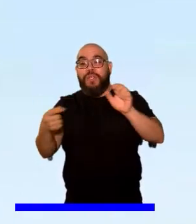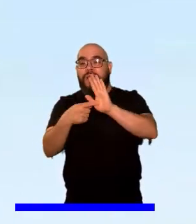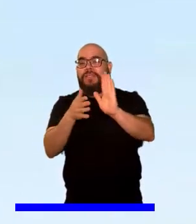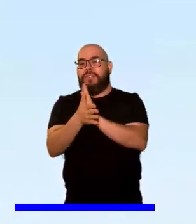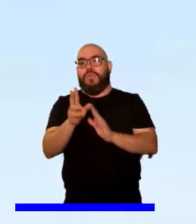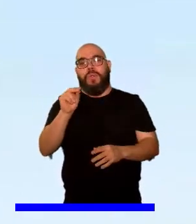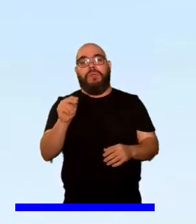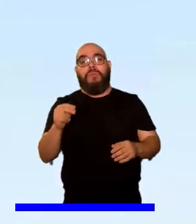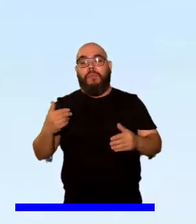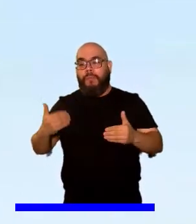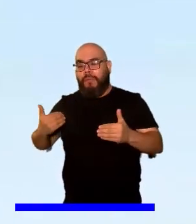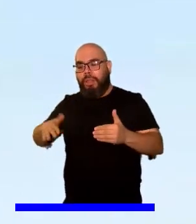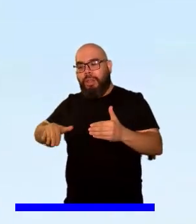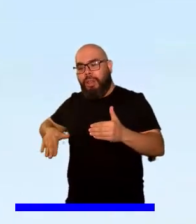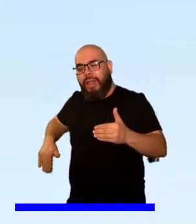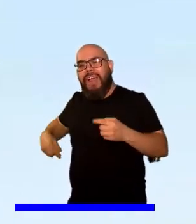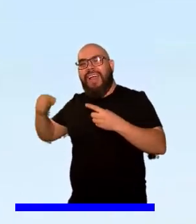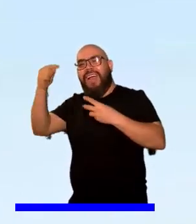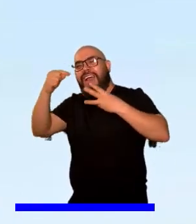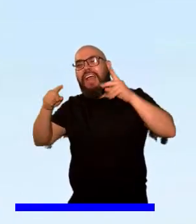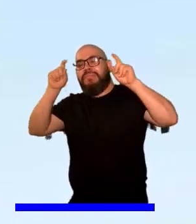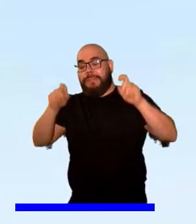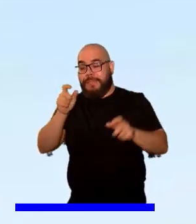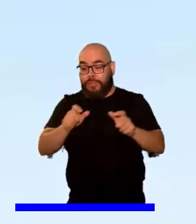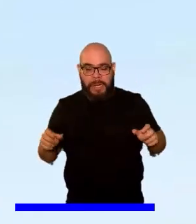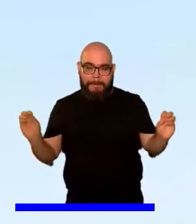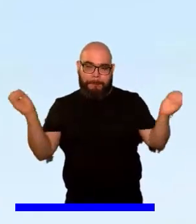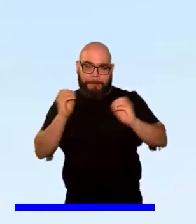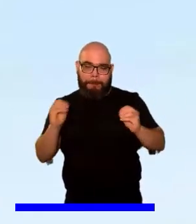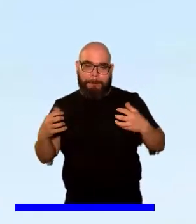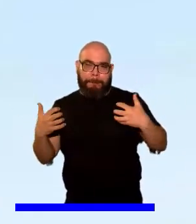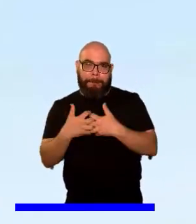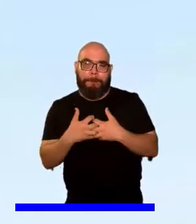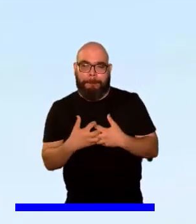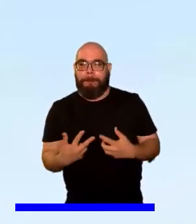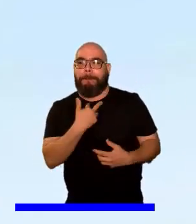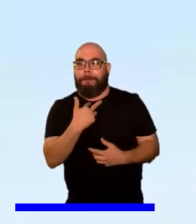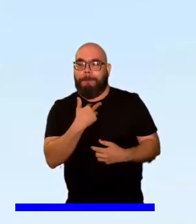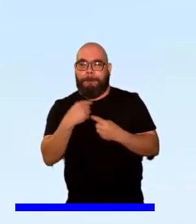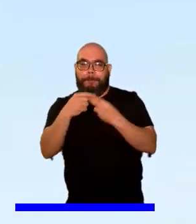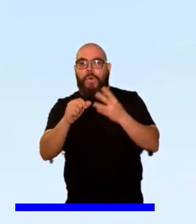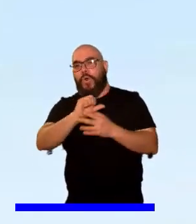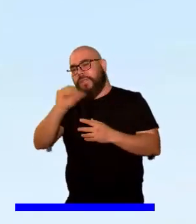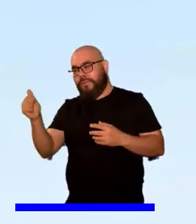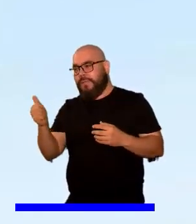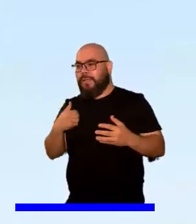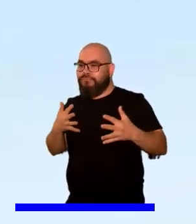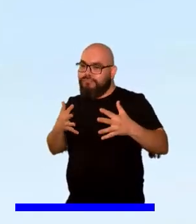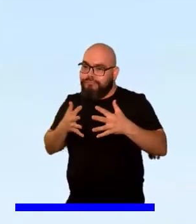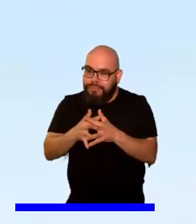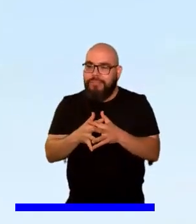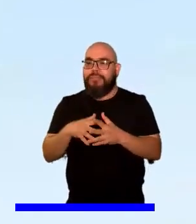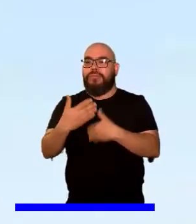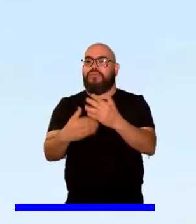esto van quedando relegadas. Aquellas compañías que no se adaptan a esto quedan relegadas por otras que sí se adaptan y lo logran hacer de una forma diferente.